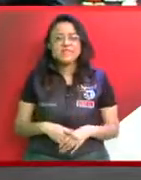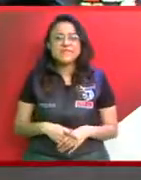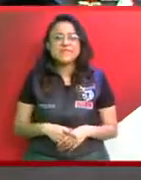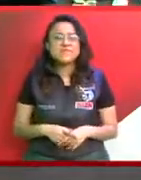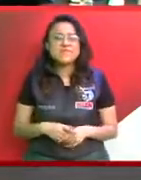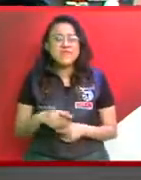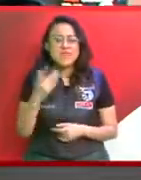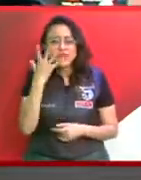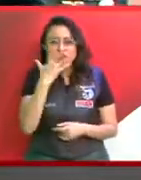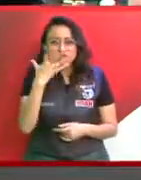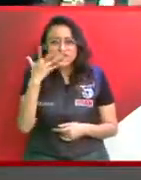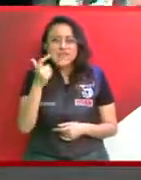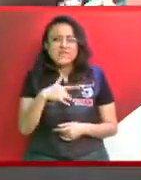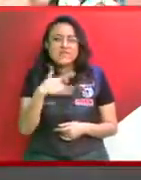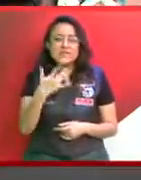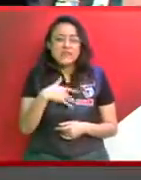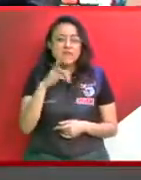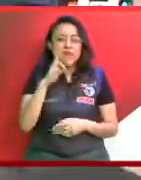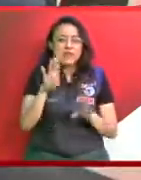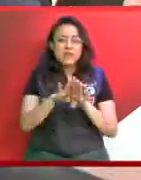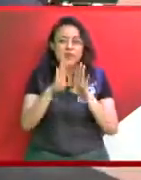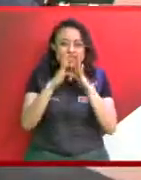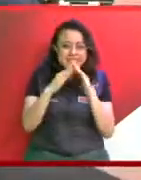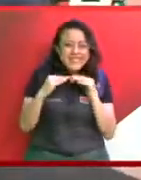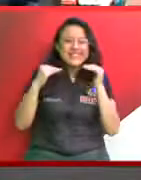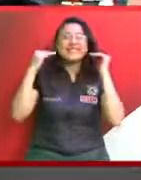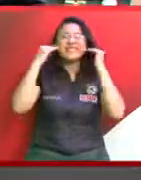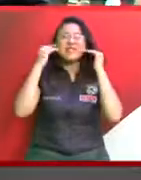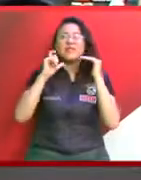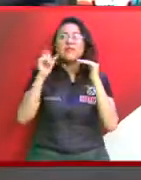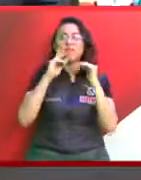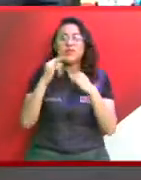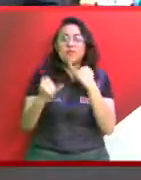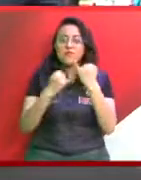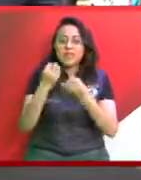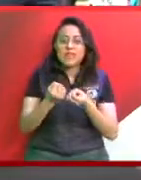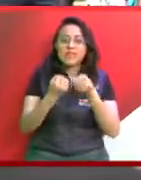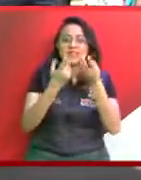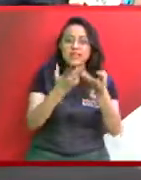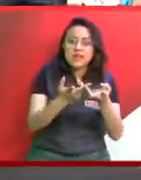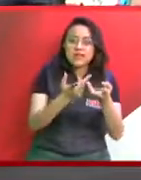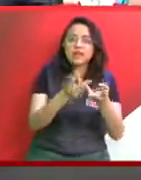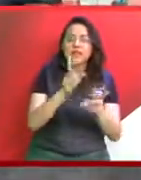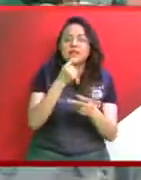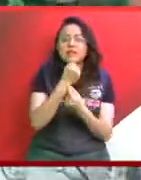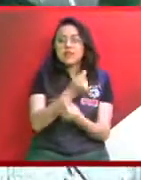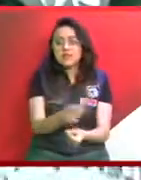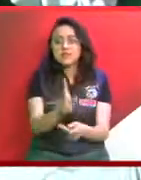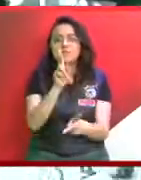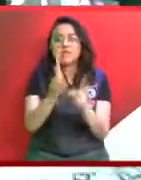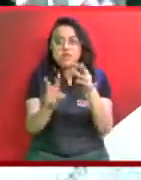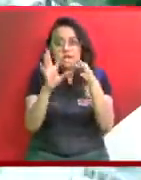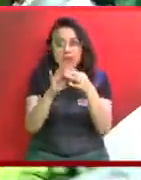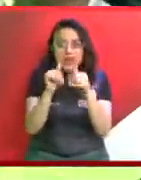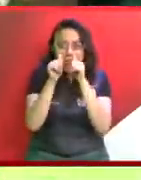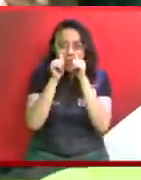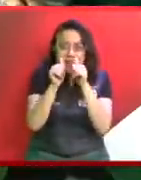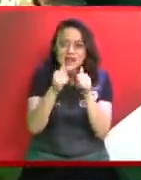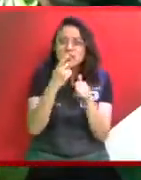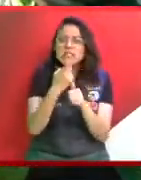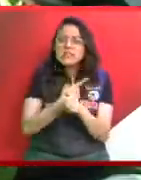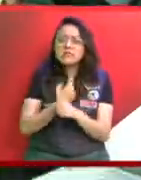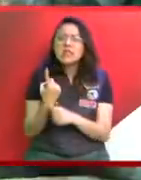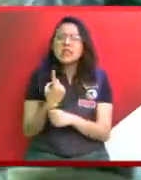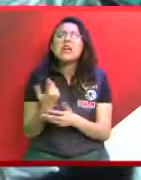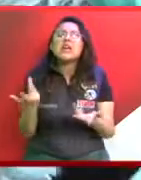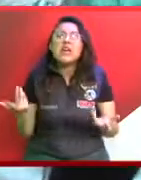muy emocionante ver todas las sonrisas cuando llegan los juguetes, hablar con los niños, escuchar lo que tienen a